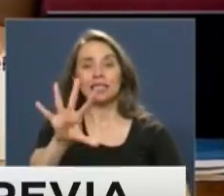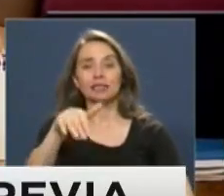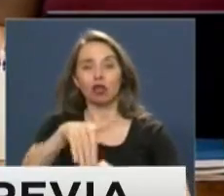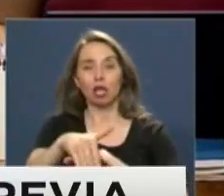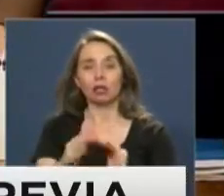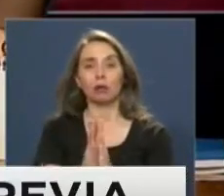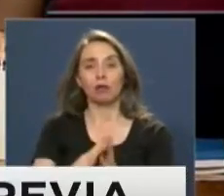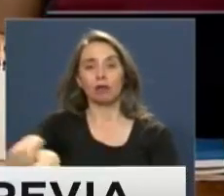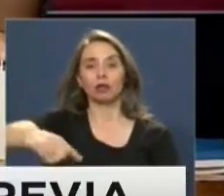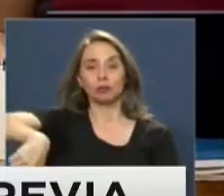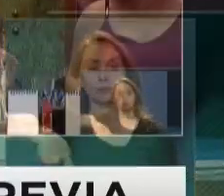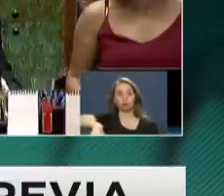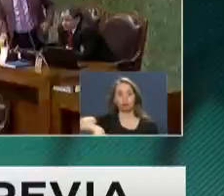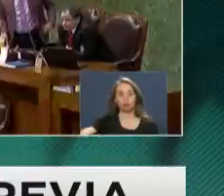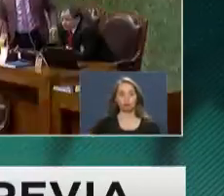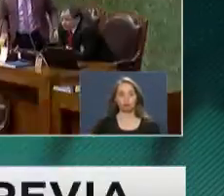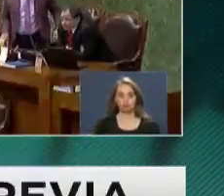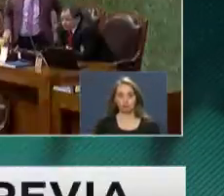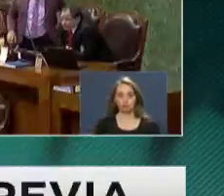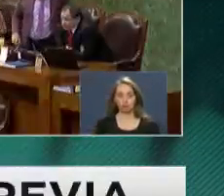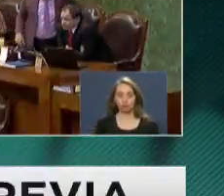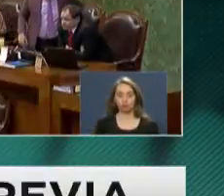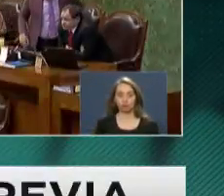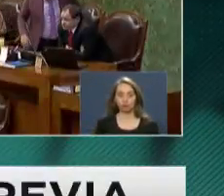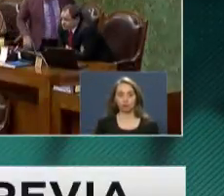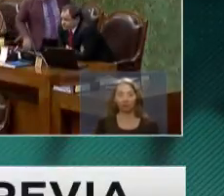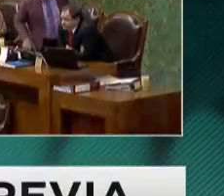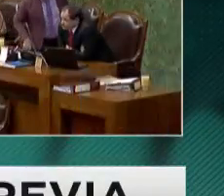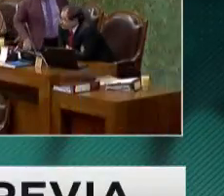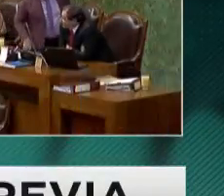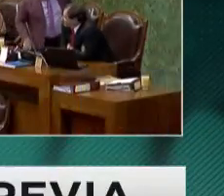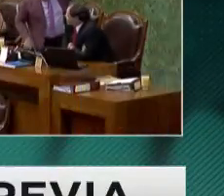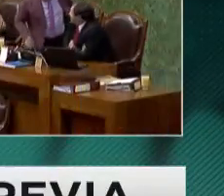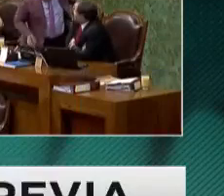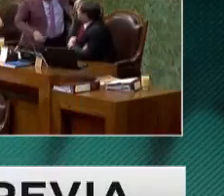Leonardo Cuña está en el Congreso. Leonardo, buenas tardes.